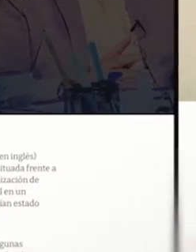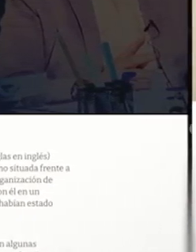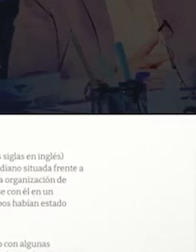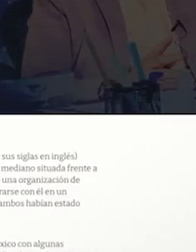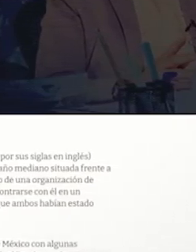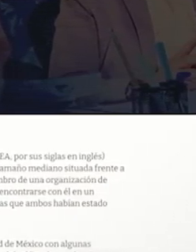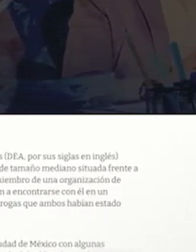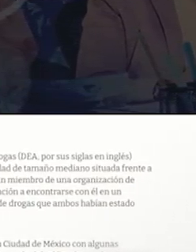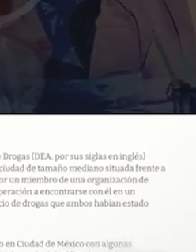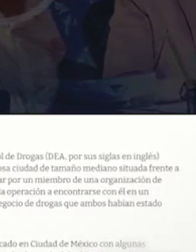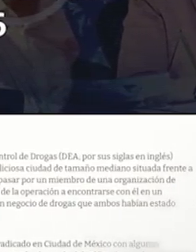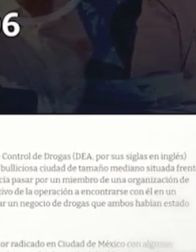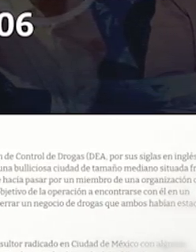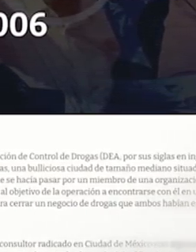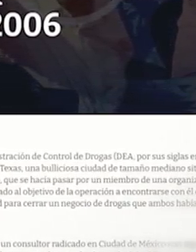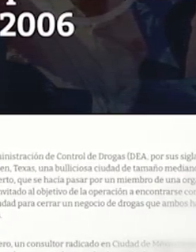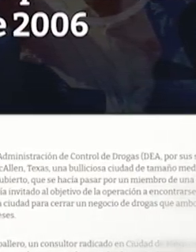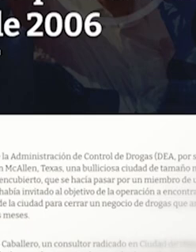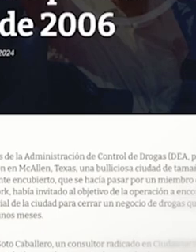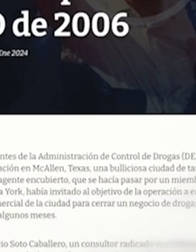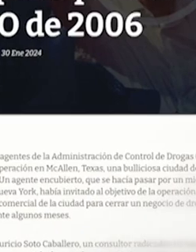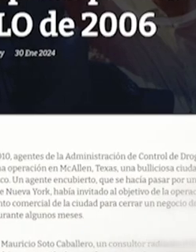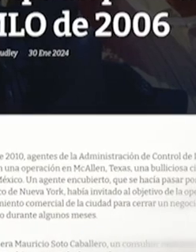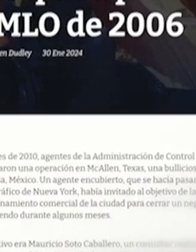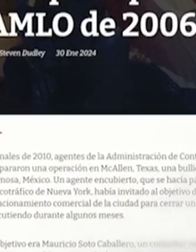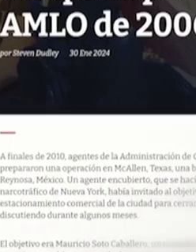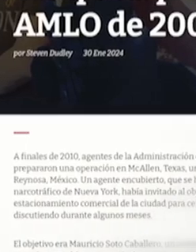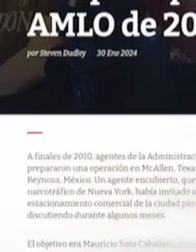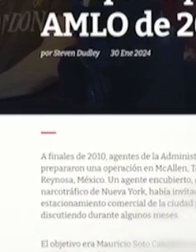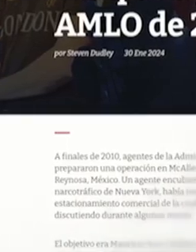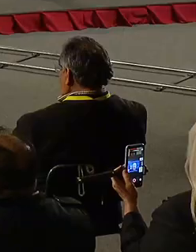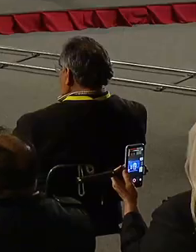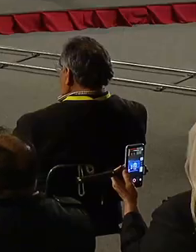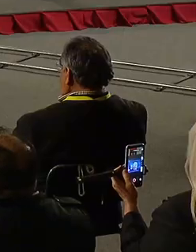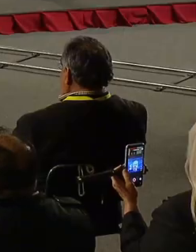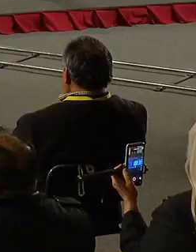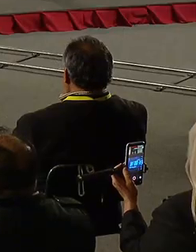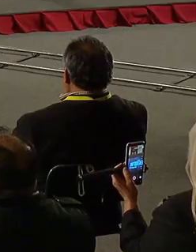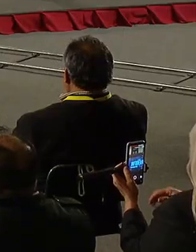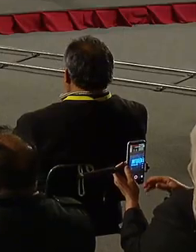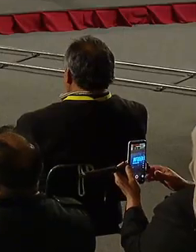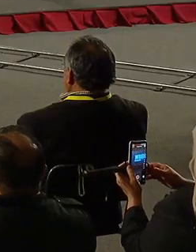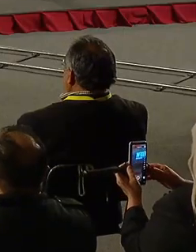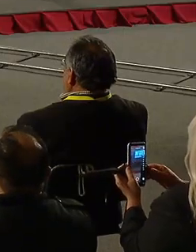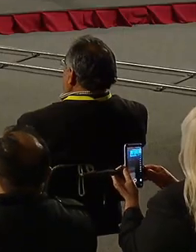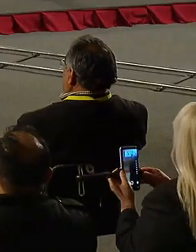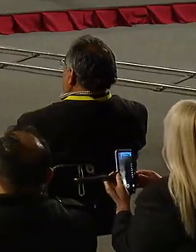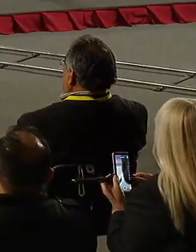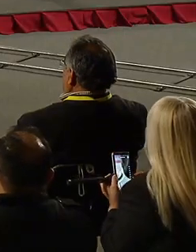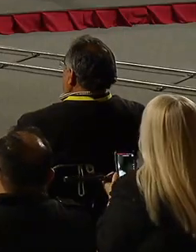la elección de 2012 ni en la elección de 2018. Infodemia.